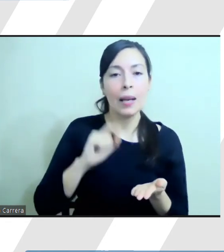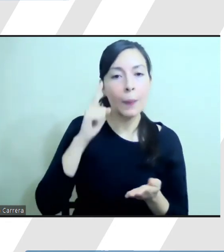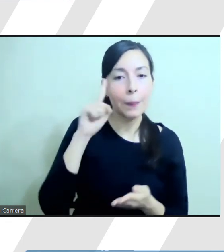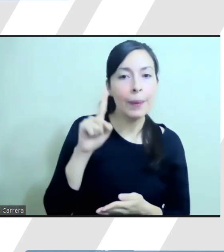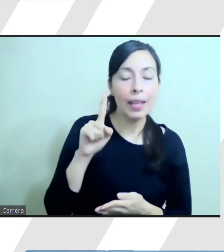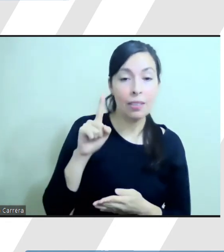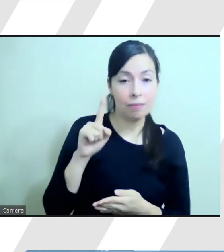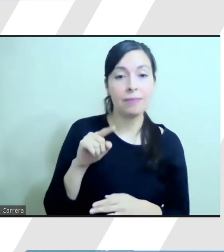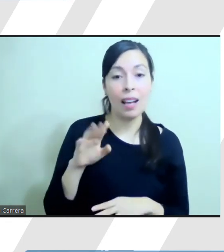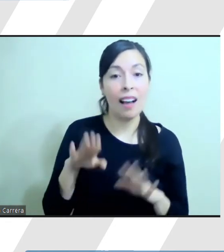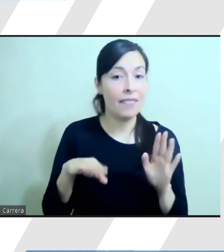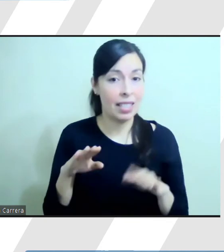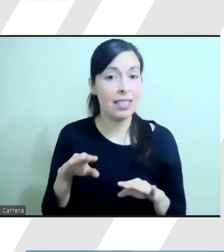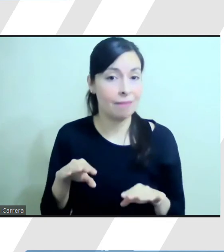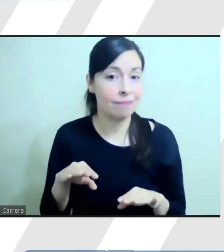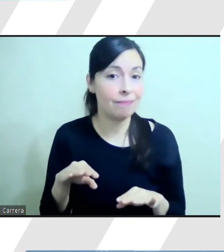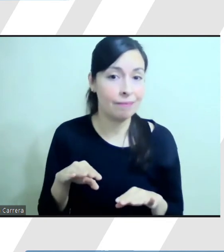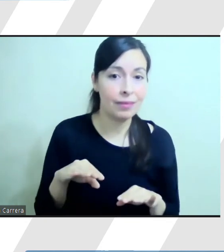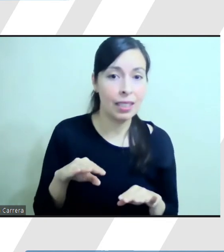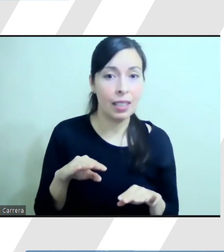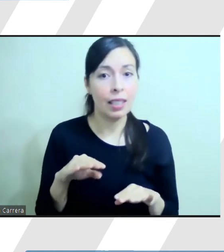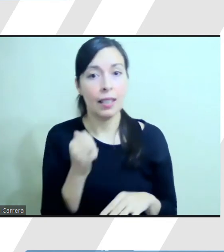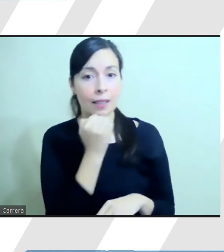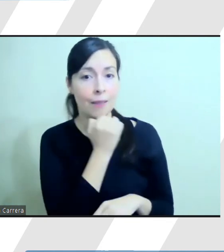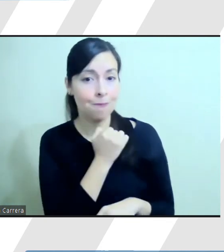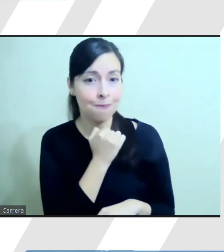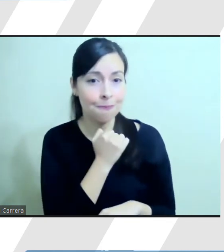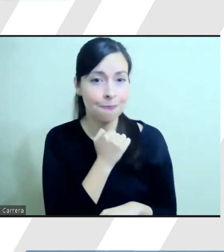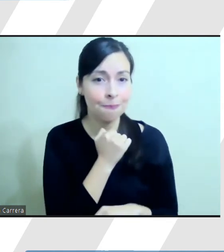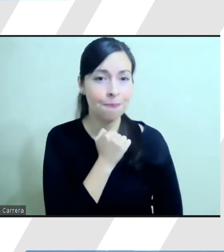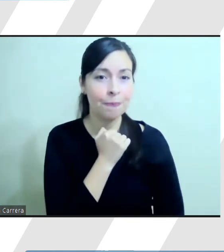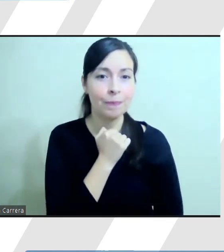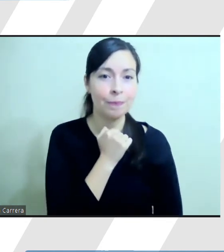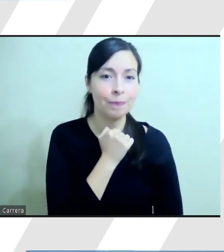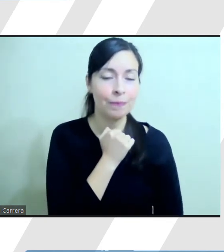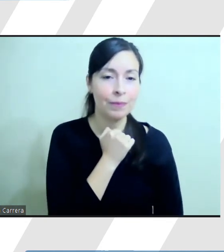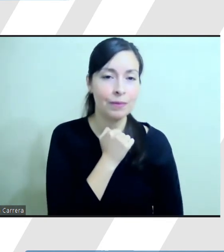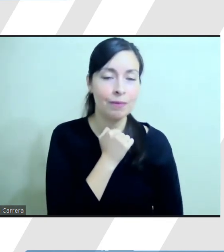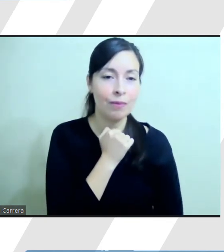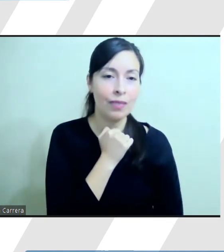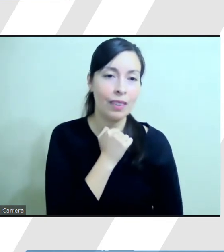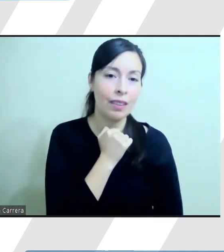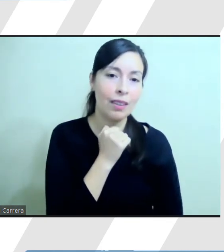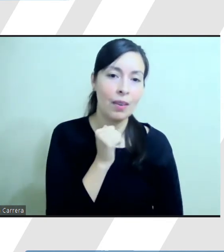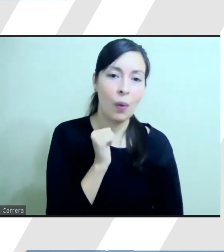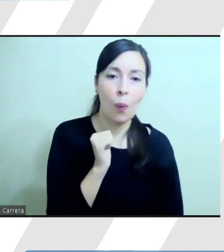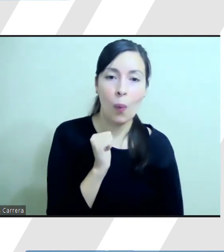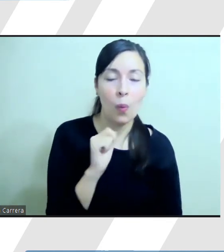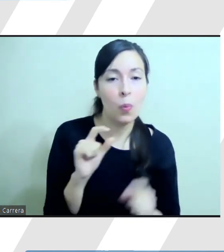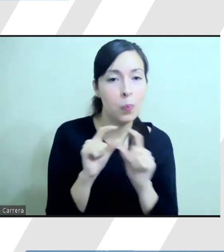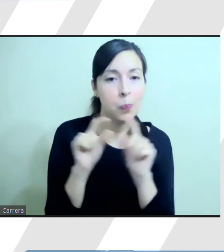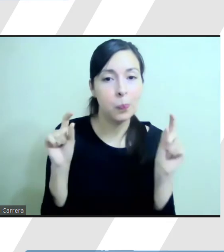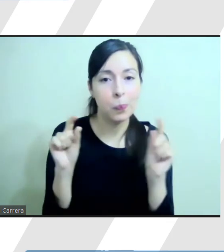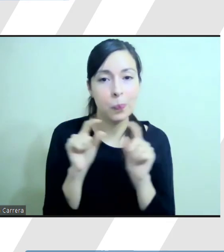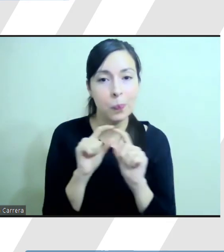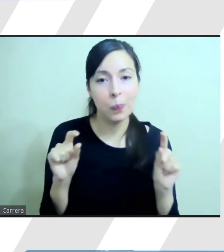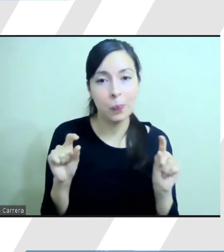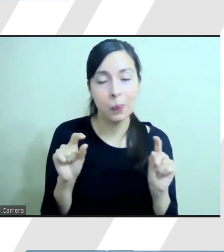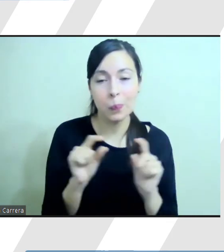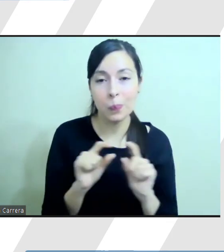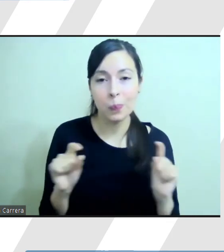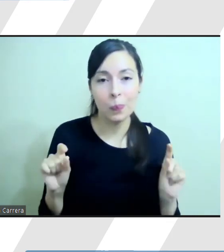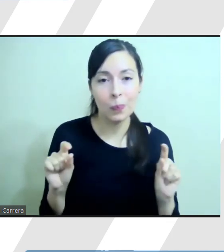veces ocurre, una vez que alguien comete un error o da una denominación de varias denominaciones alternativas que pueda